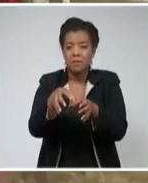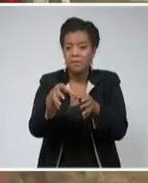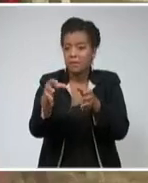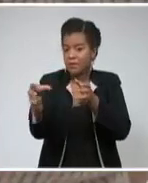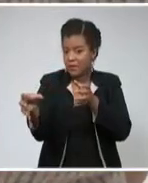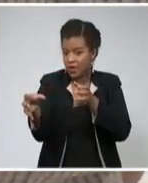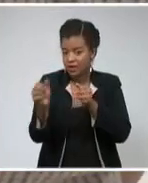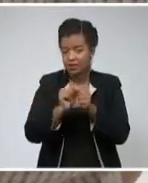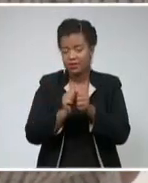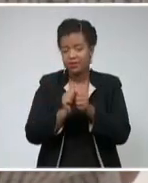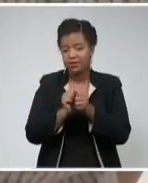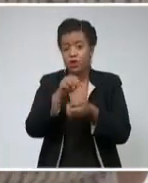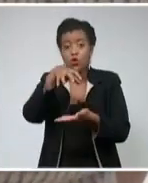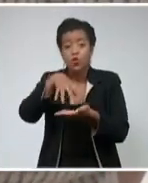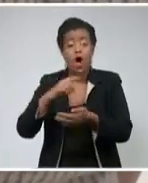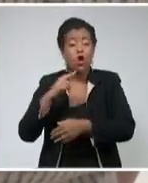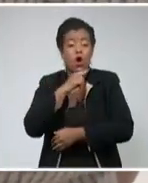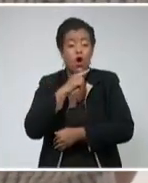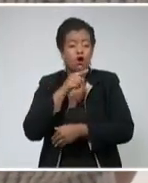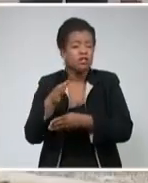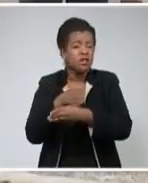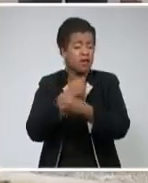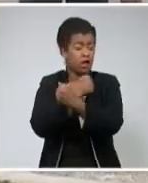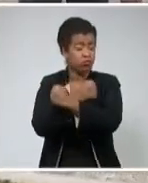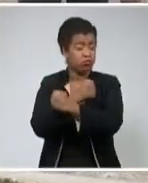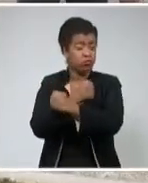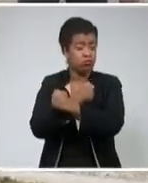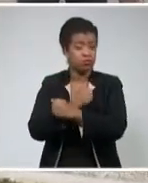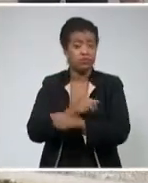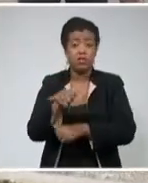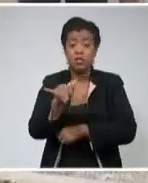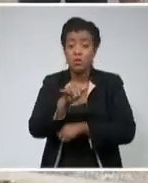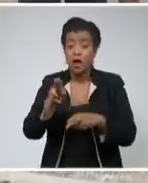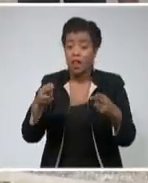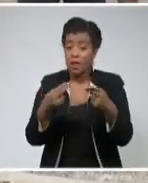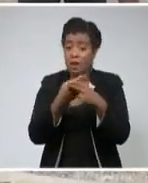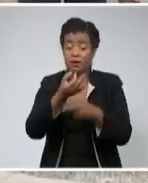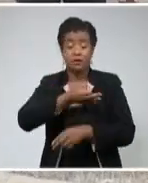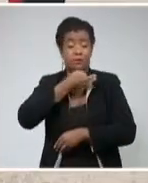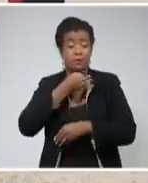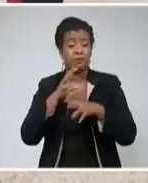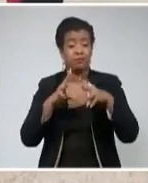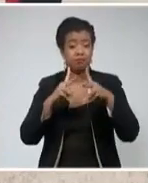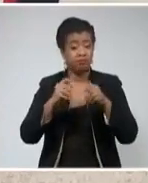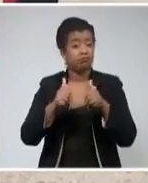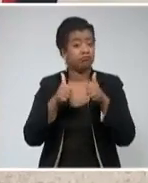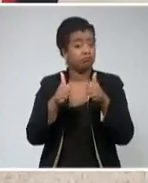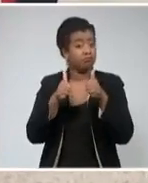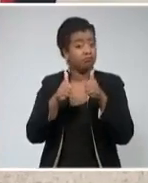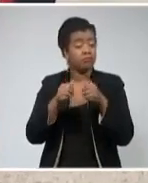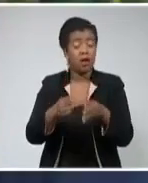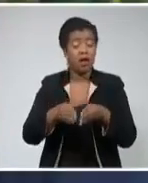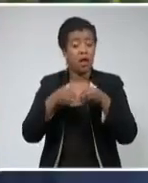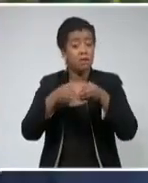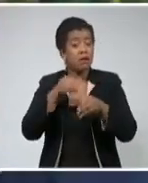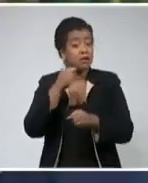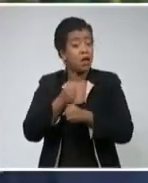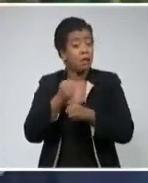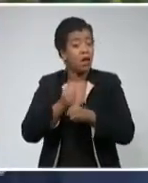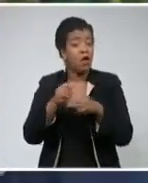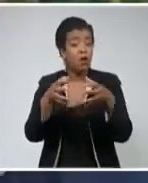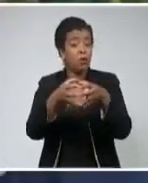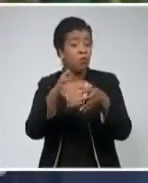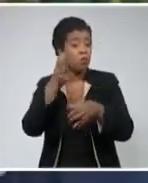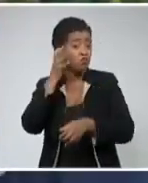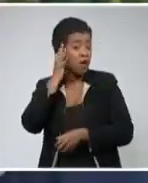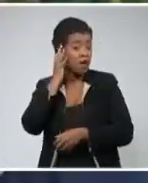zona roja. En la ocasión también se resaltaron los resultados que ubican a Granma a la vanguardia del quehacer de la FMC. Partiendo en